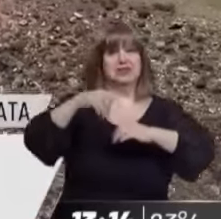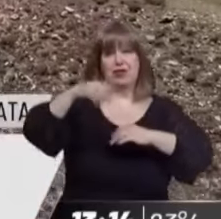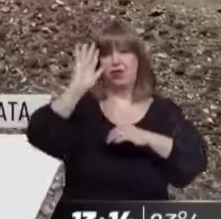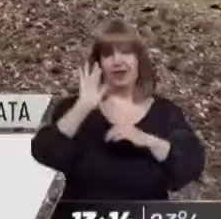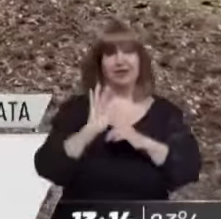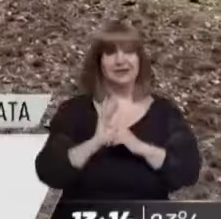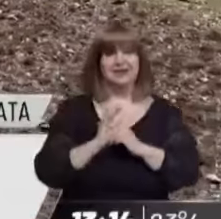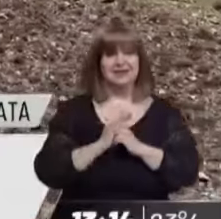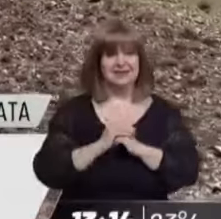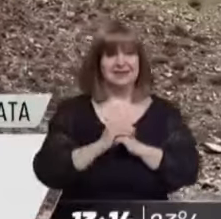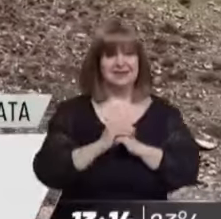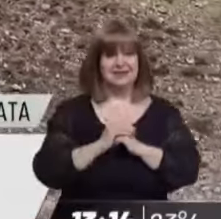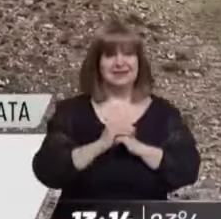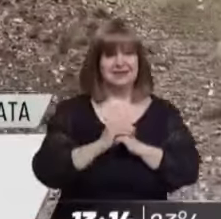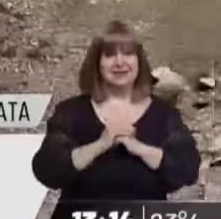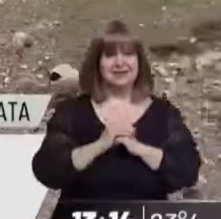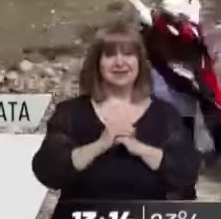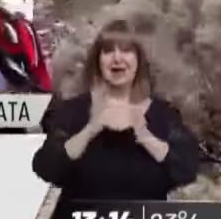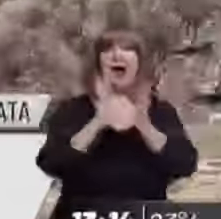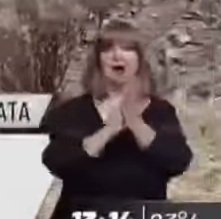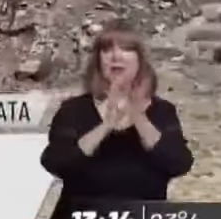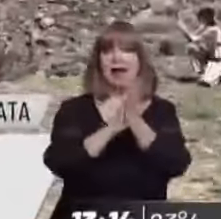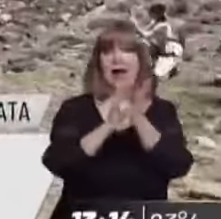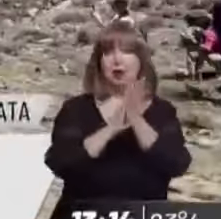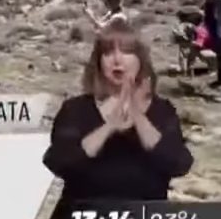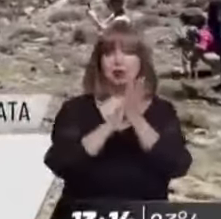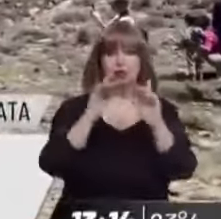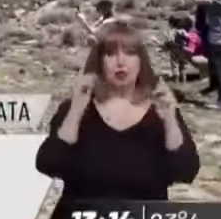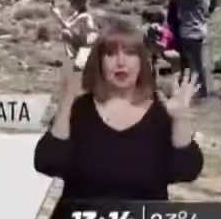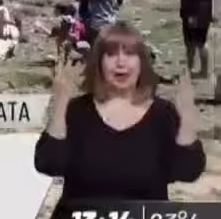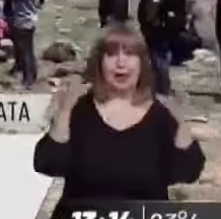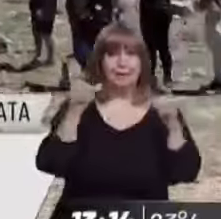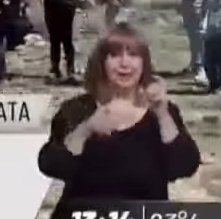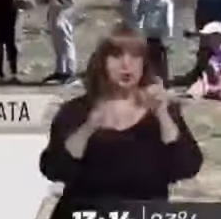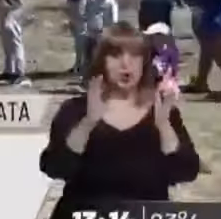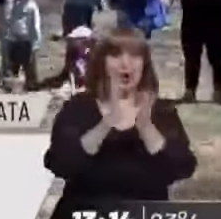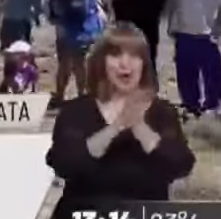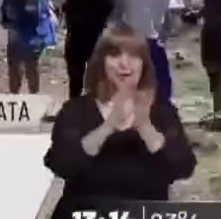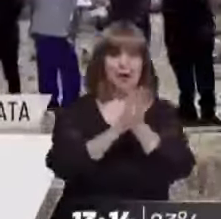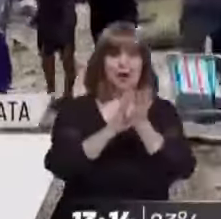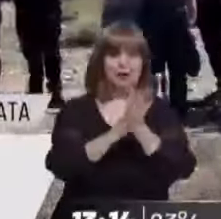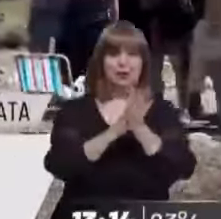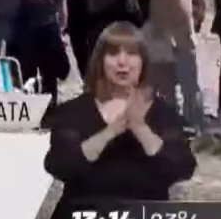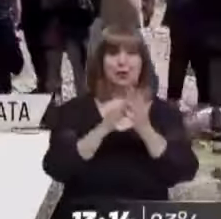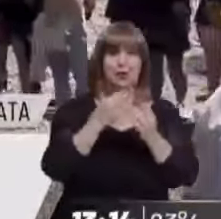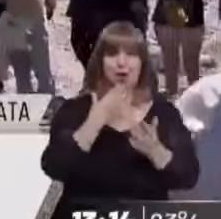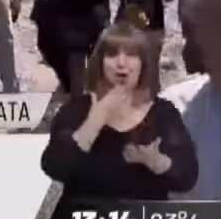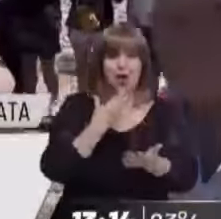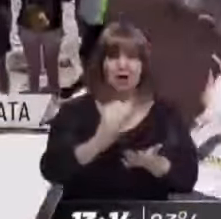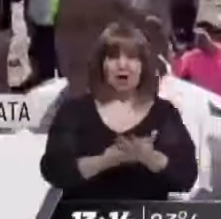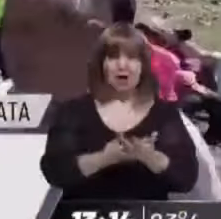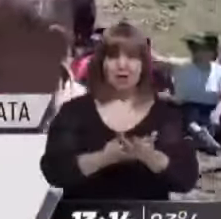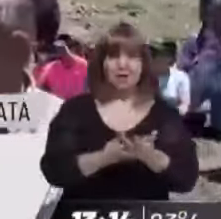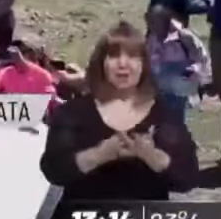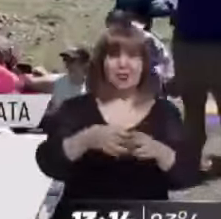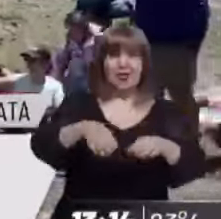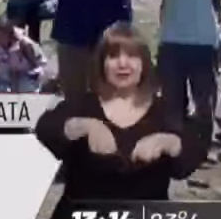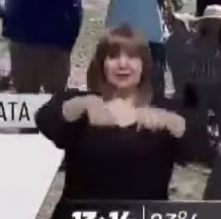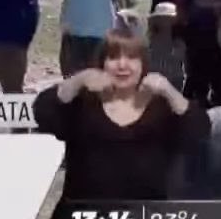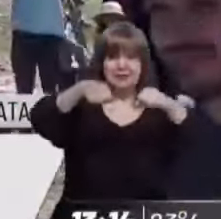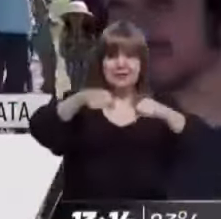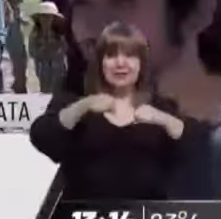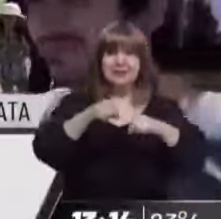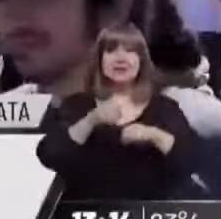ahí. Y sentí el aplauso. Aplaude la gente. No, es que es increíble. Es increíble.